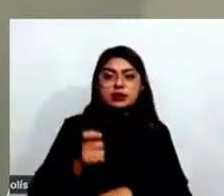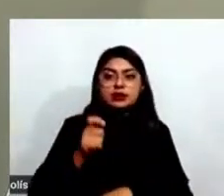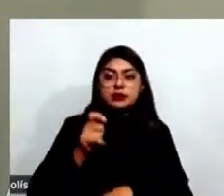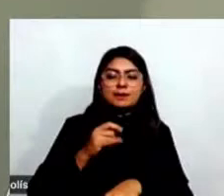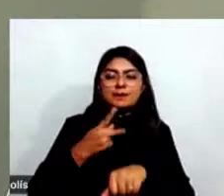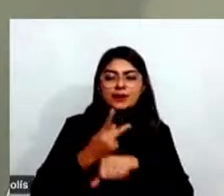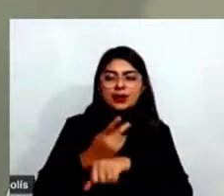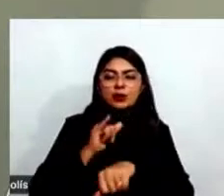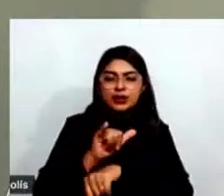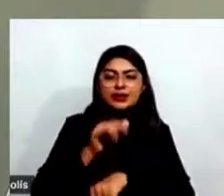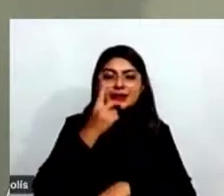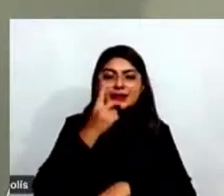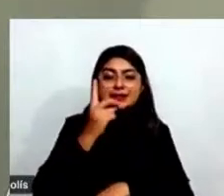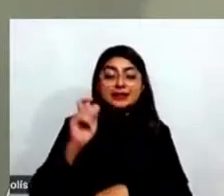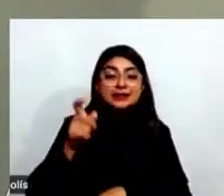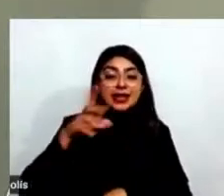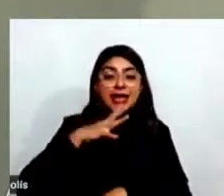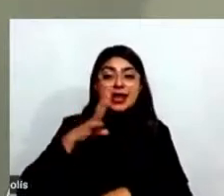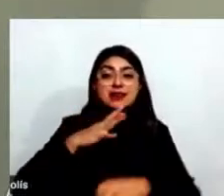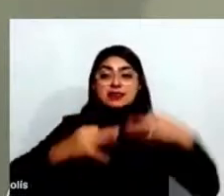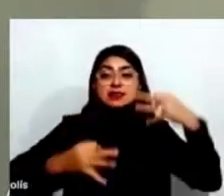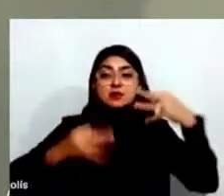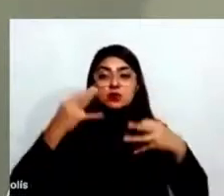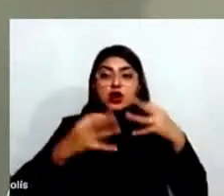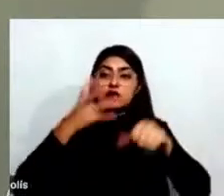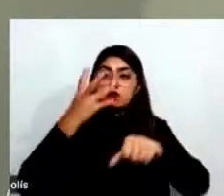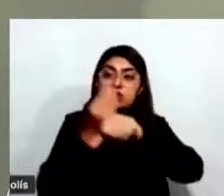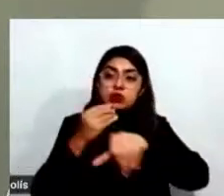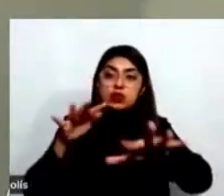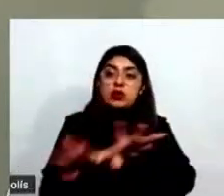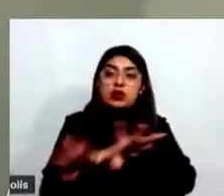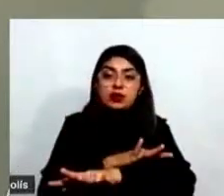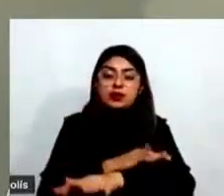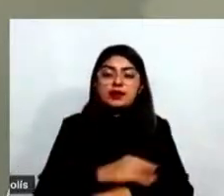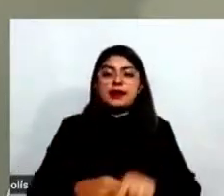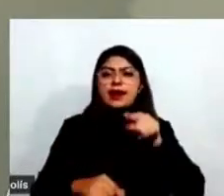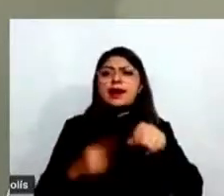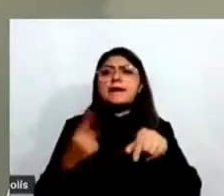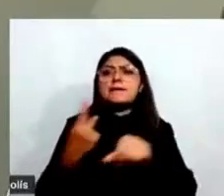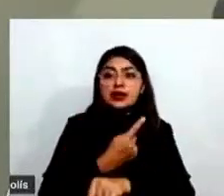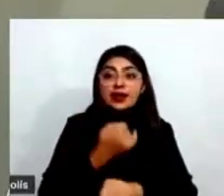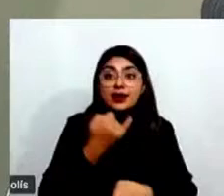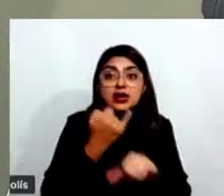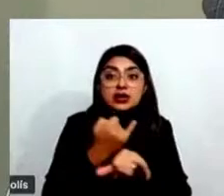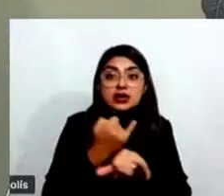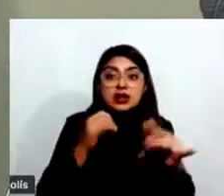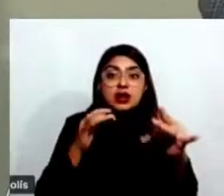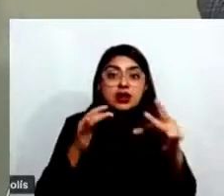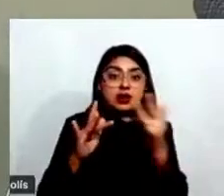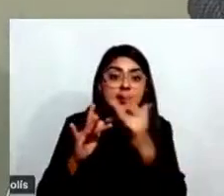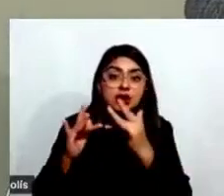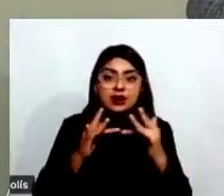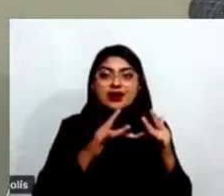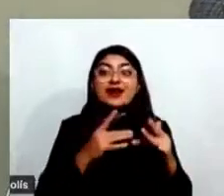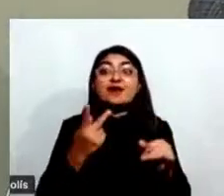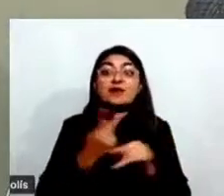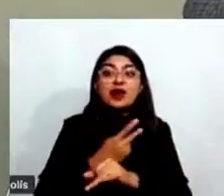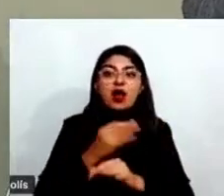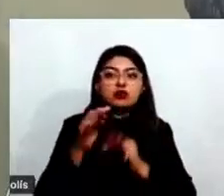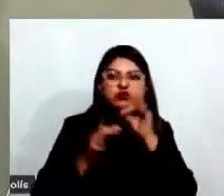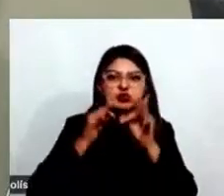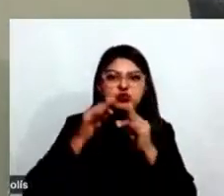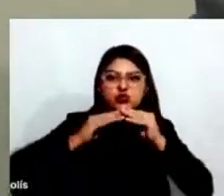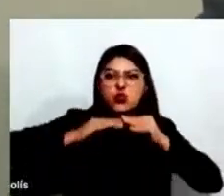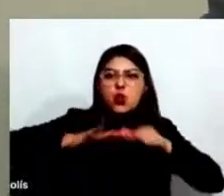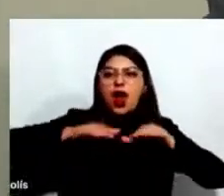los tribunales. Pero, ¿qué pasa ahora con el problema de las redes sociales y estas campañas de desprestigio a los jueces? Y estas campañas